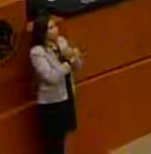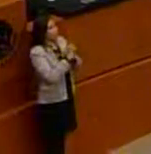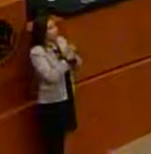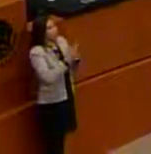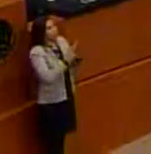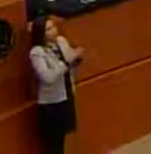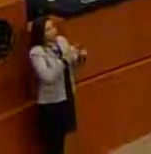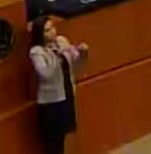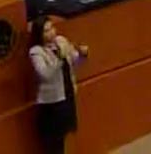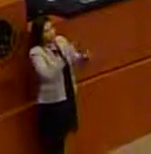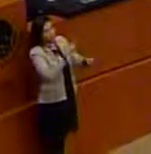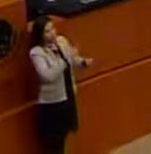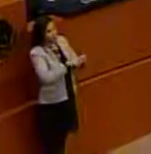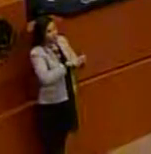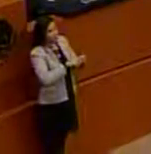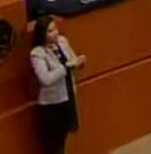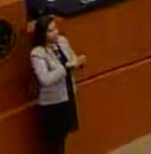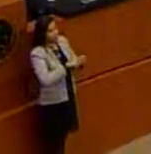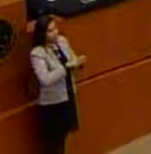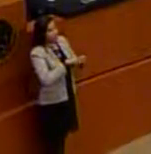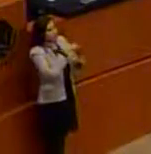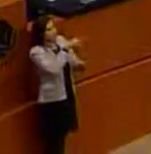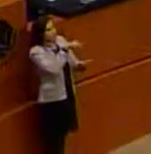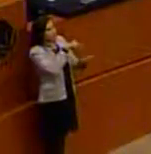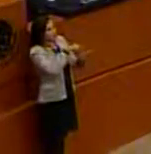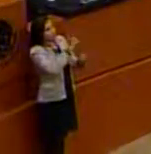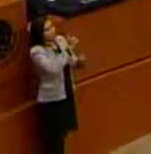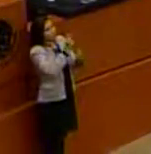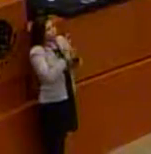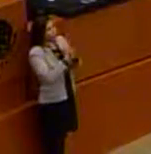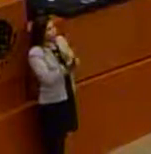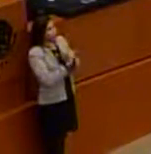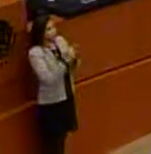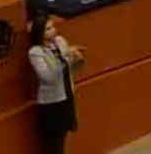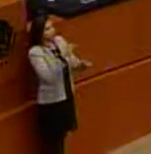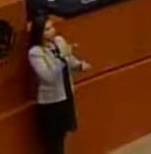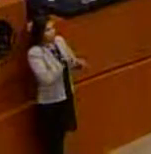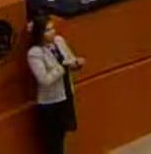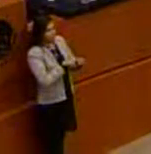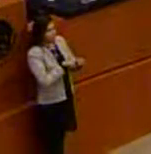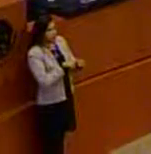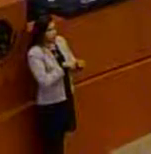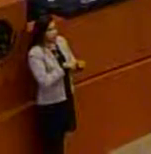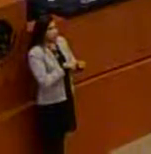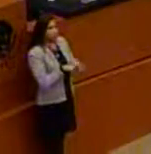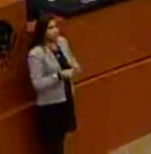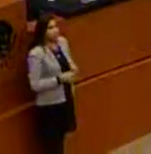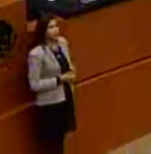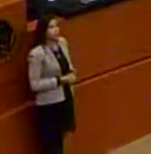contexto nacional, es decir, regional dentro de los países, nacional,